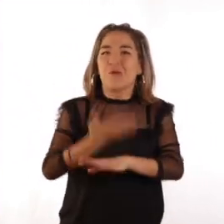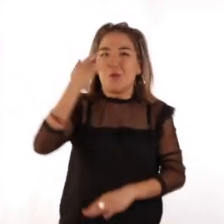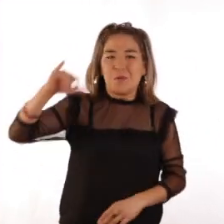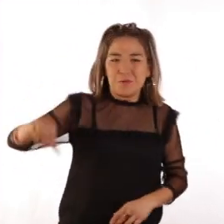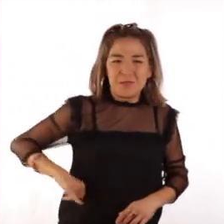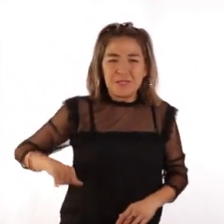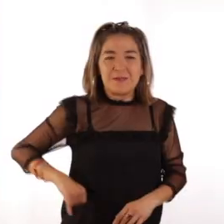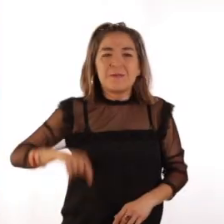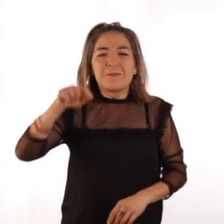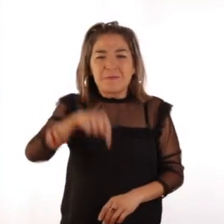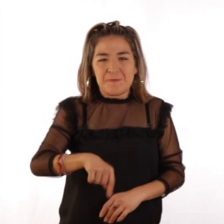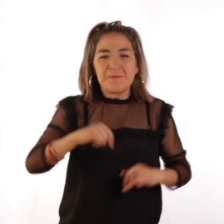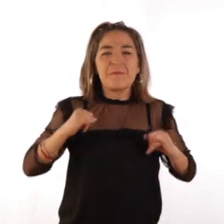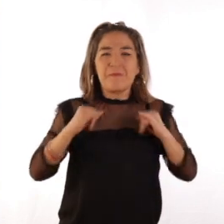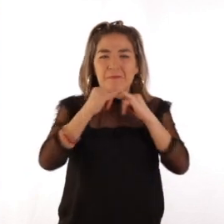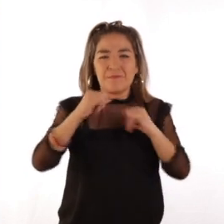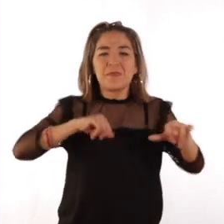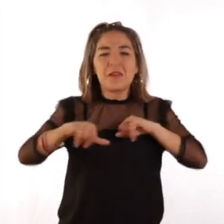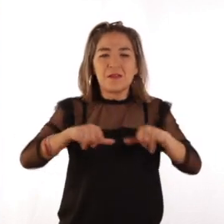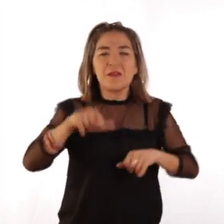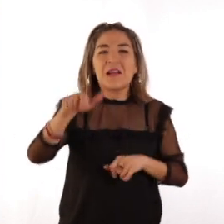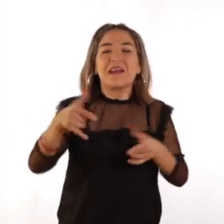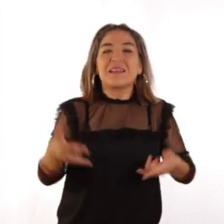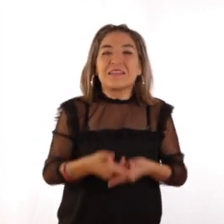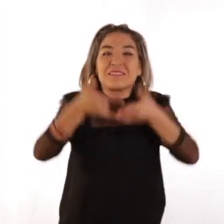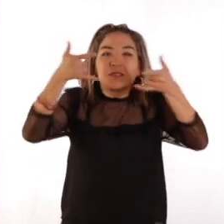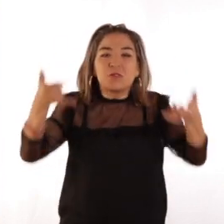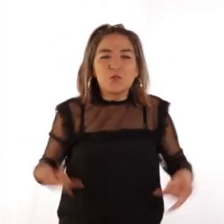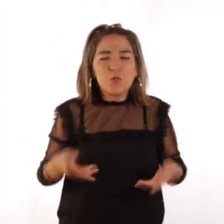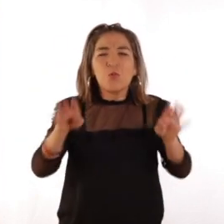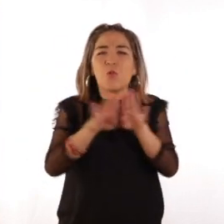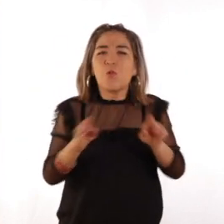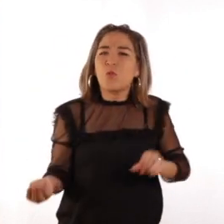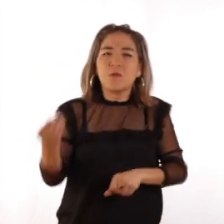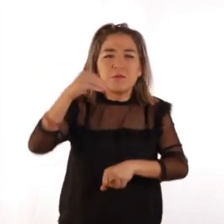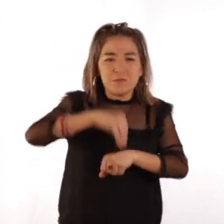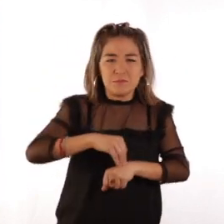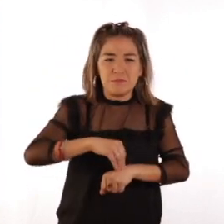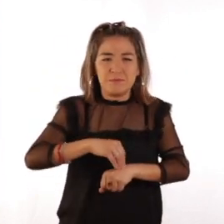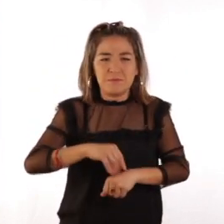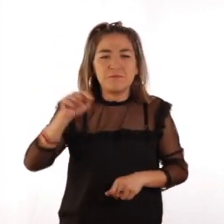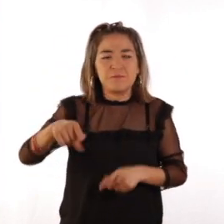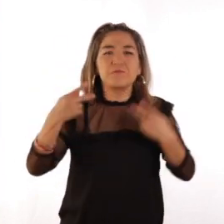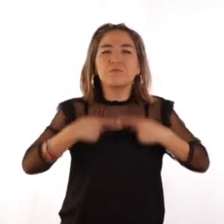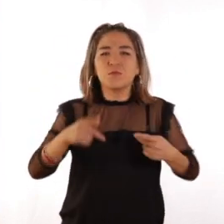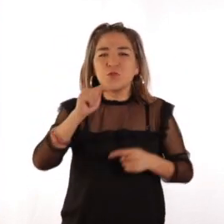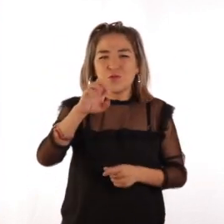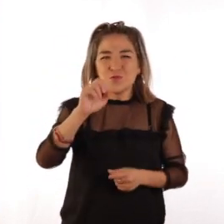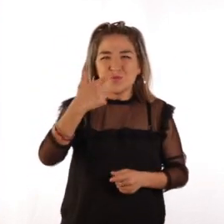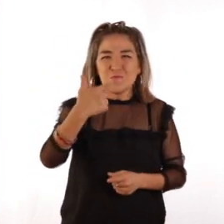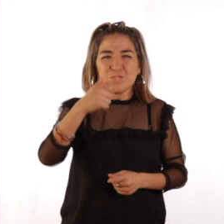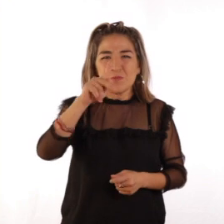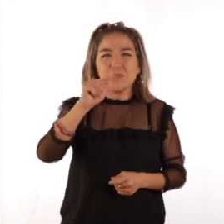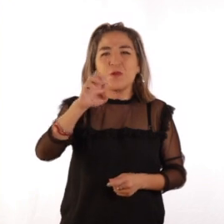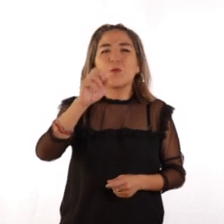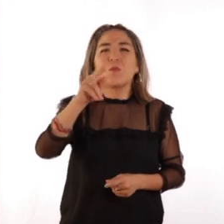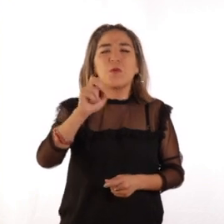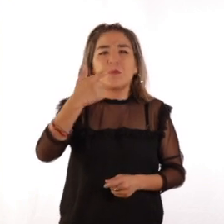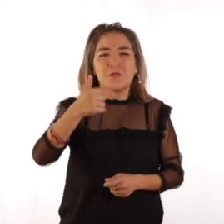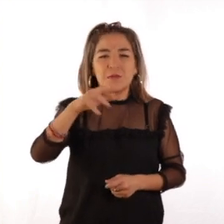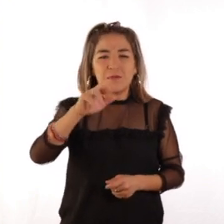muy interesante publicado aquí en el Instituto de Geografía con la historia de cómo los topógrafos